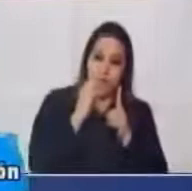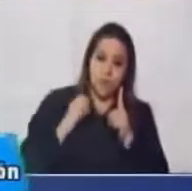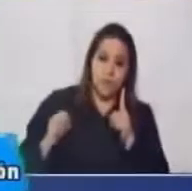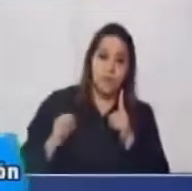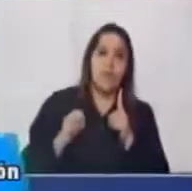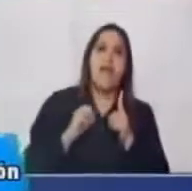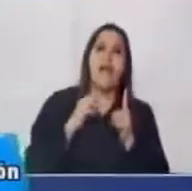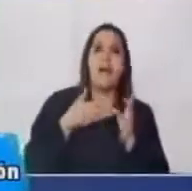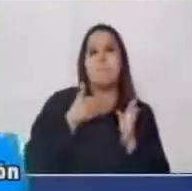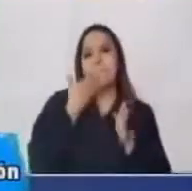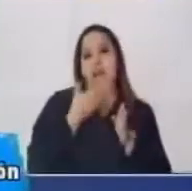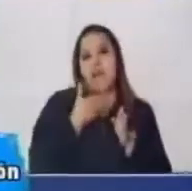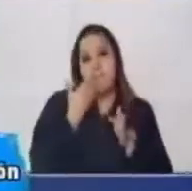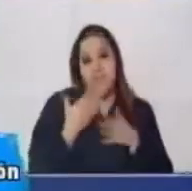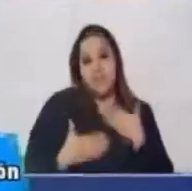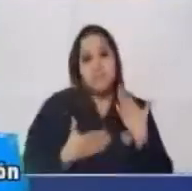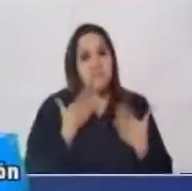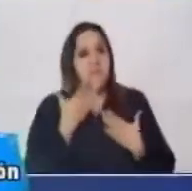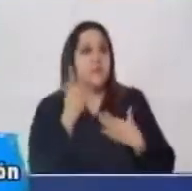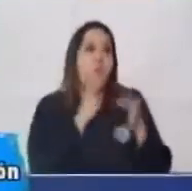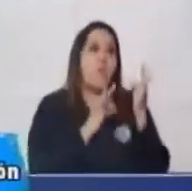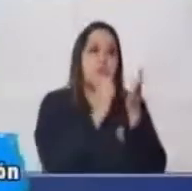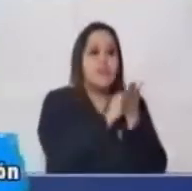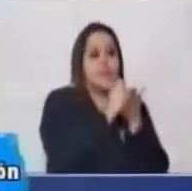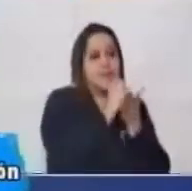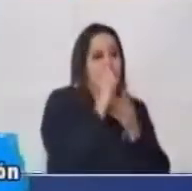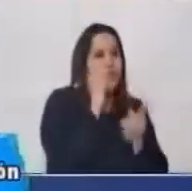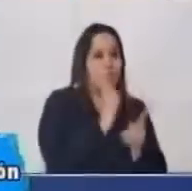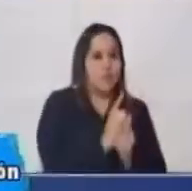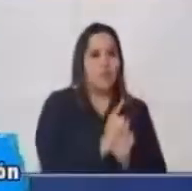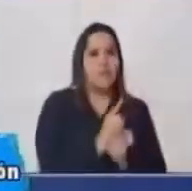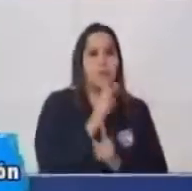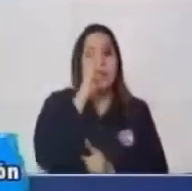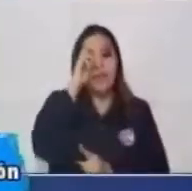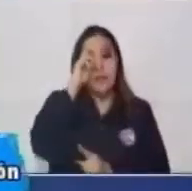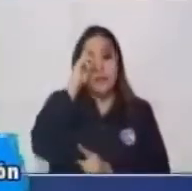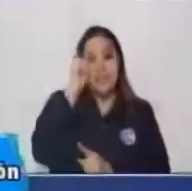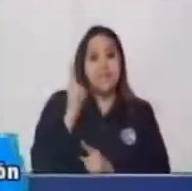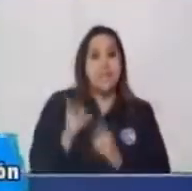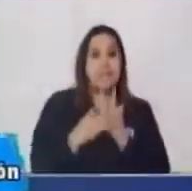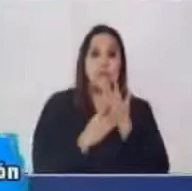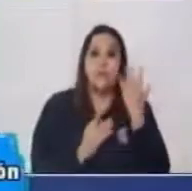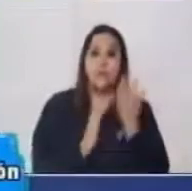de expresarse o de escribir correctamente. Te recuerdo que debes lavarte